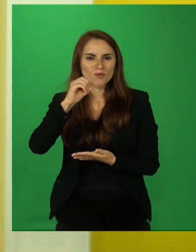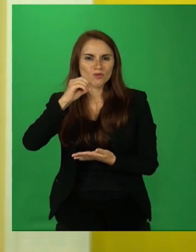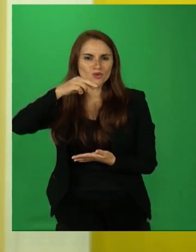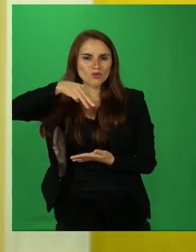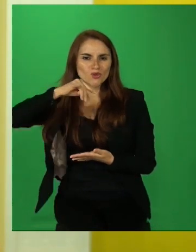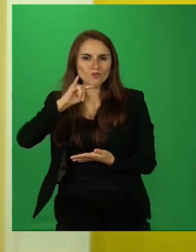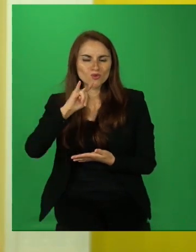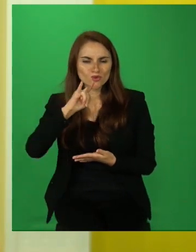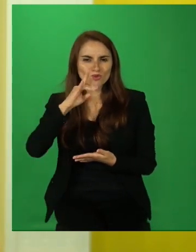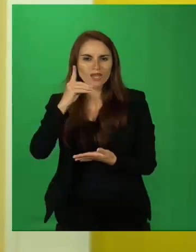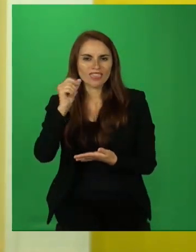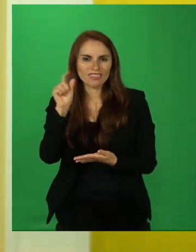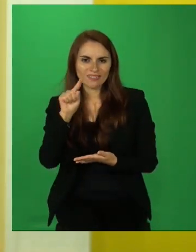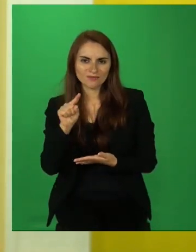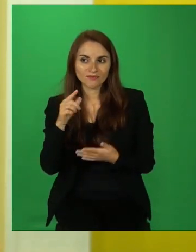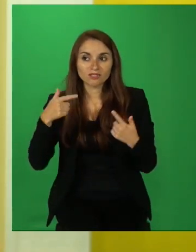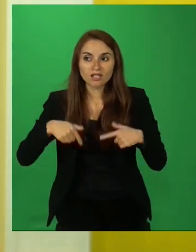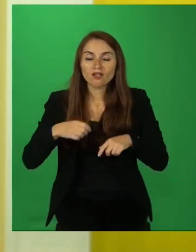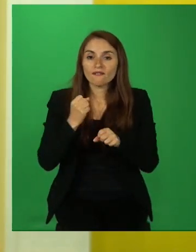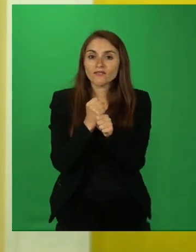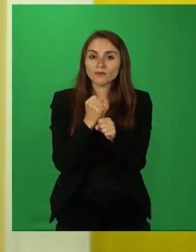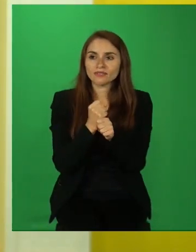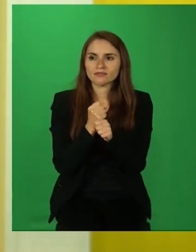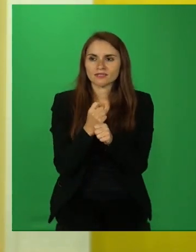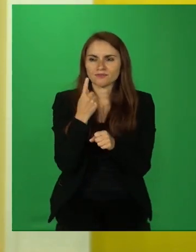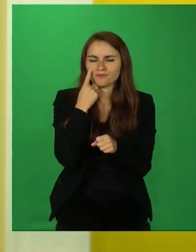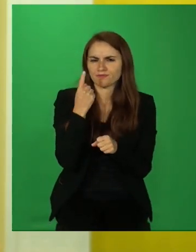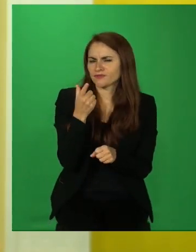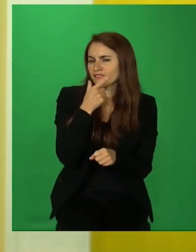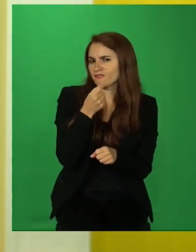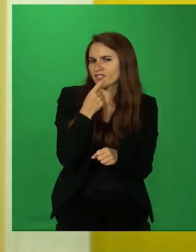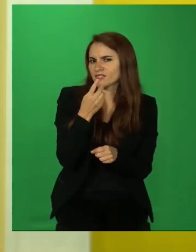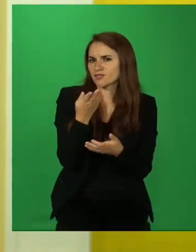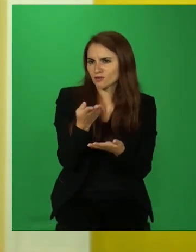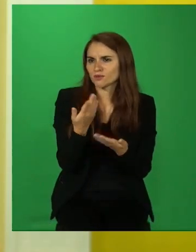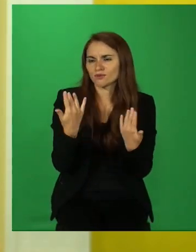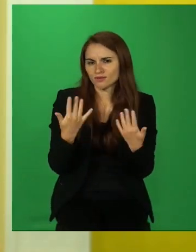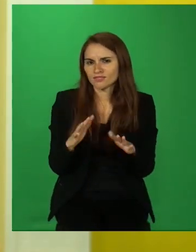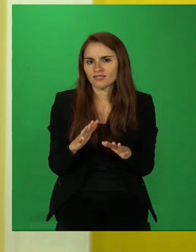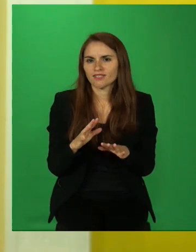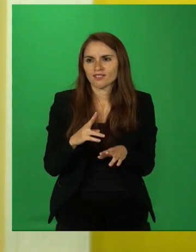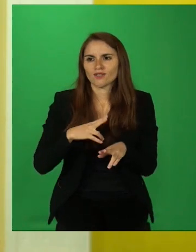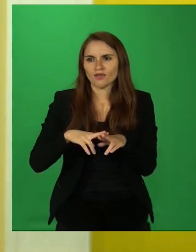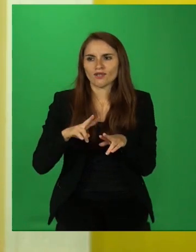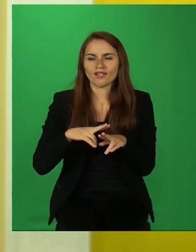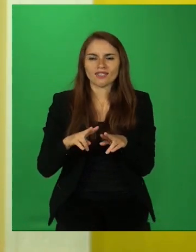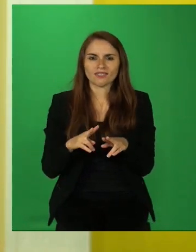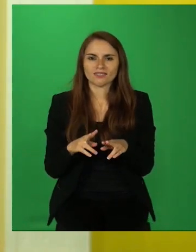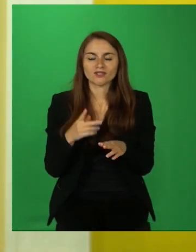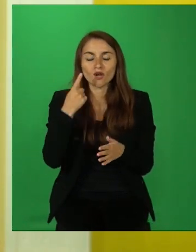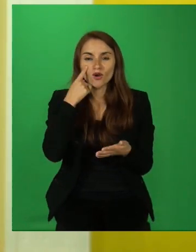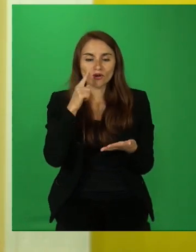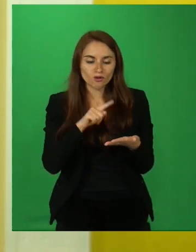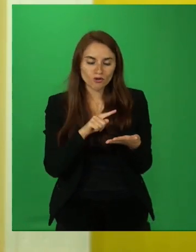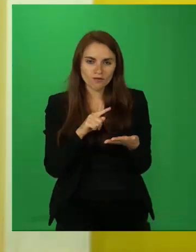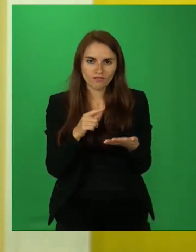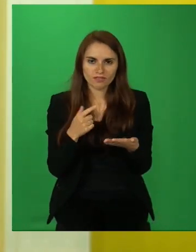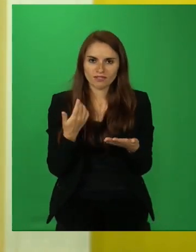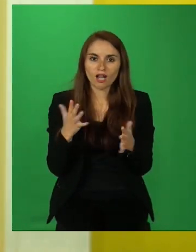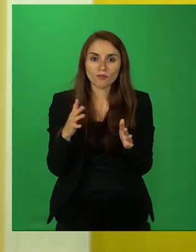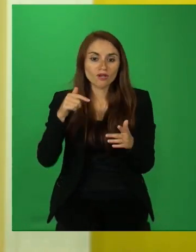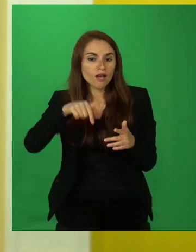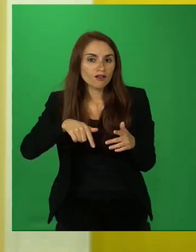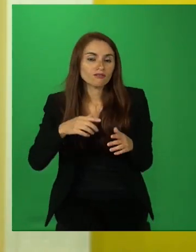mira fíjate bien muy simple esto estoy segura que si lo has visto alguna vez e incluso quizás puedas estar trabajando